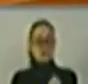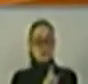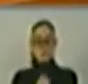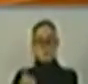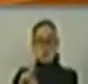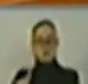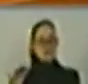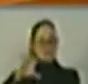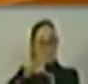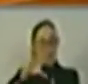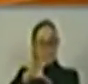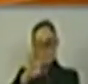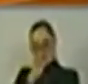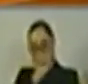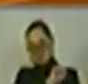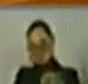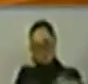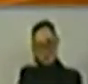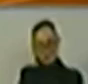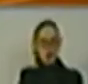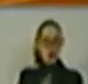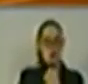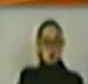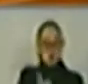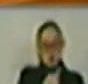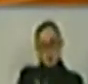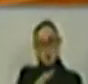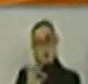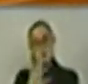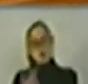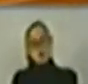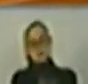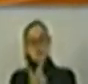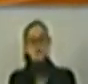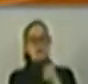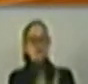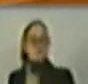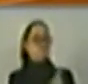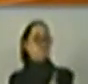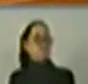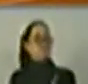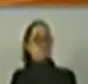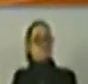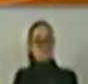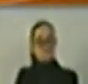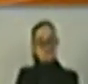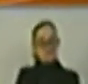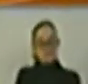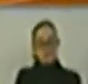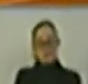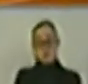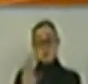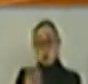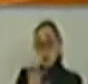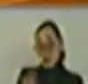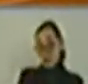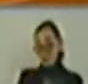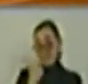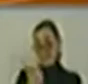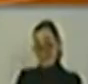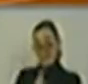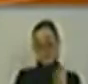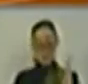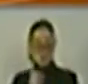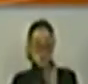continente americano para competir en 47 disciplinas. De esas 47